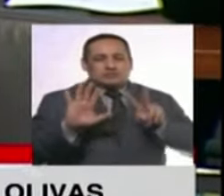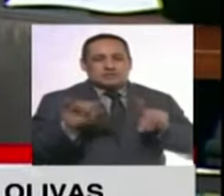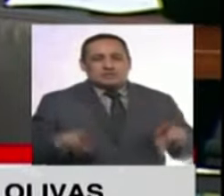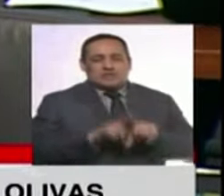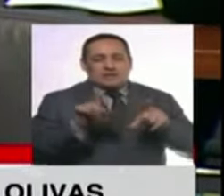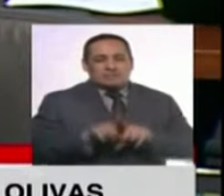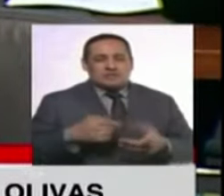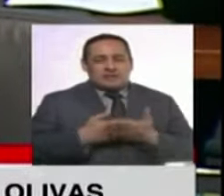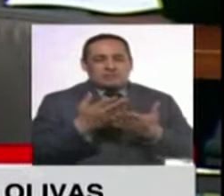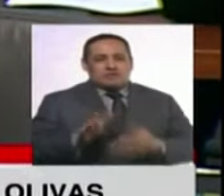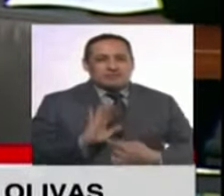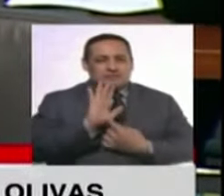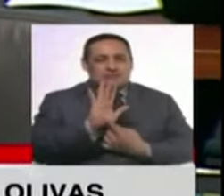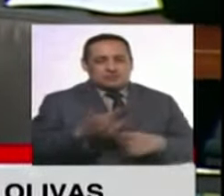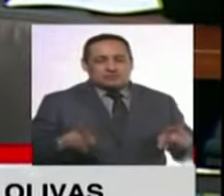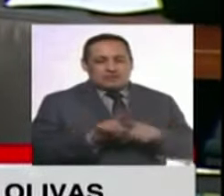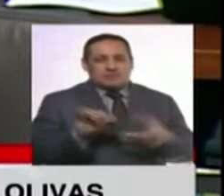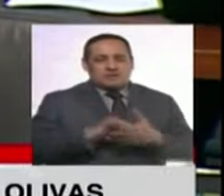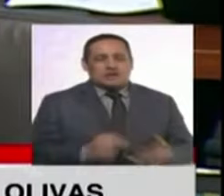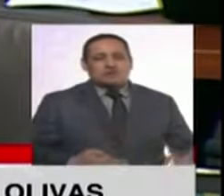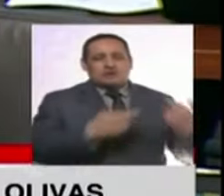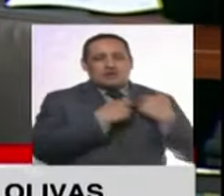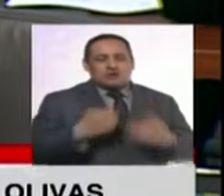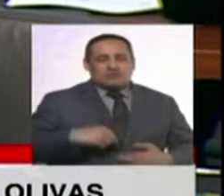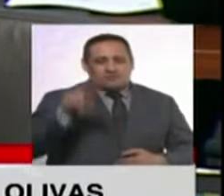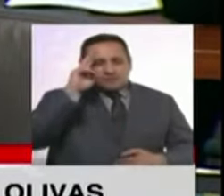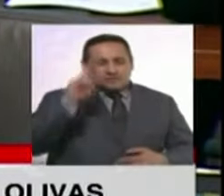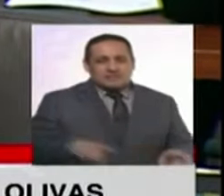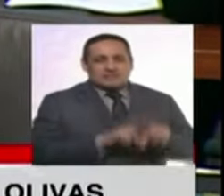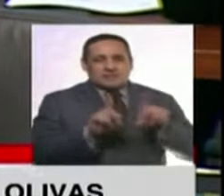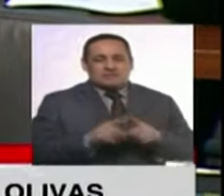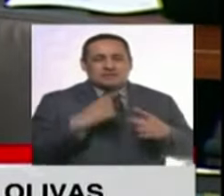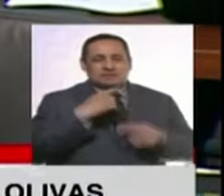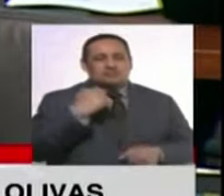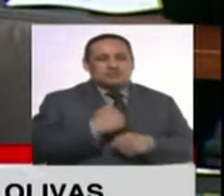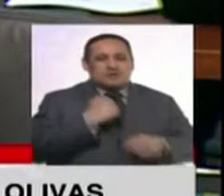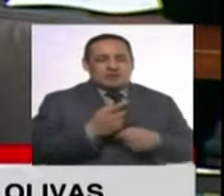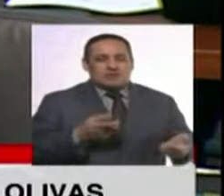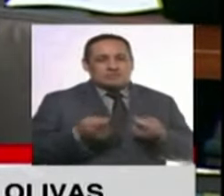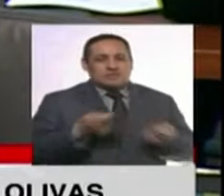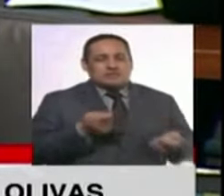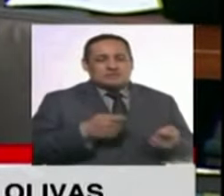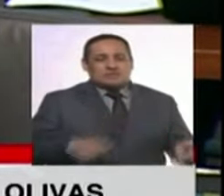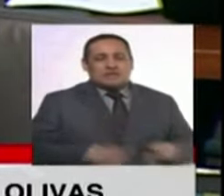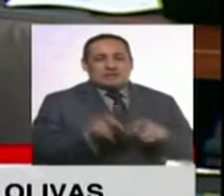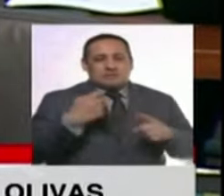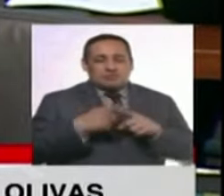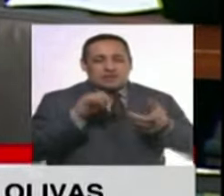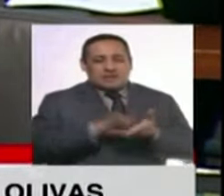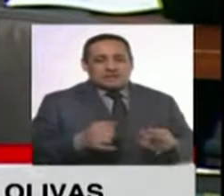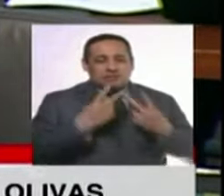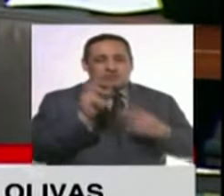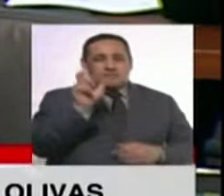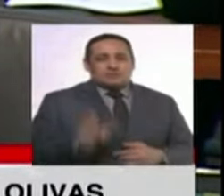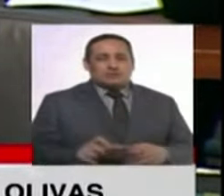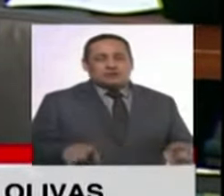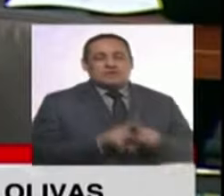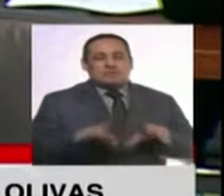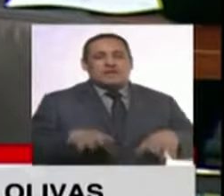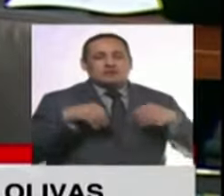la designación es un cargo de confianza es una acción administrativa por la cual una persona